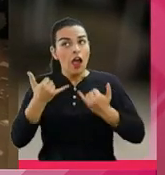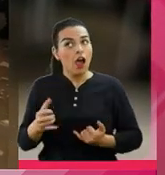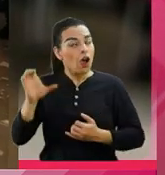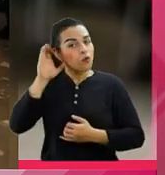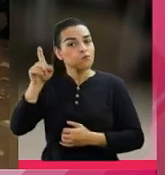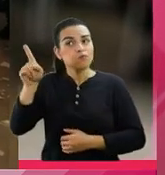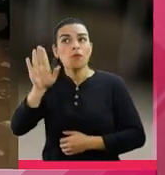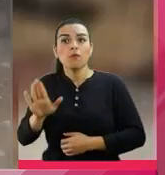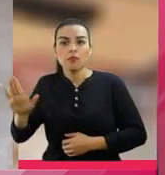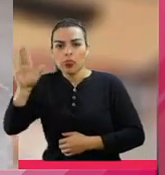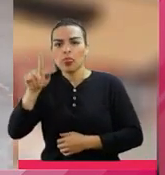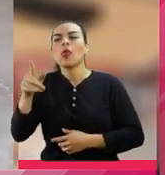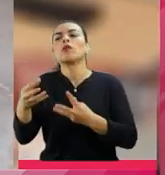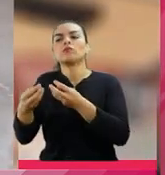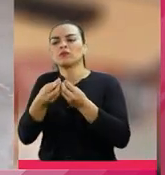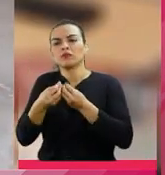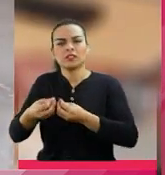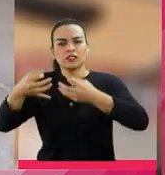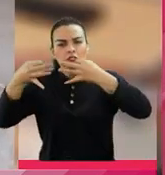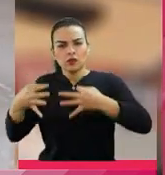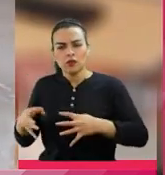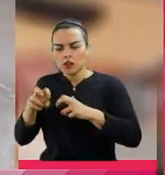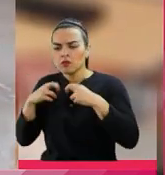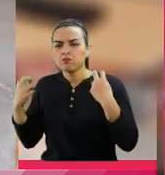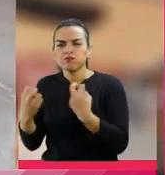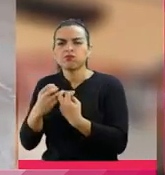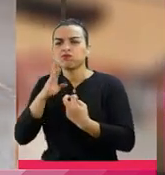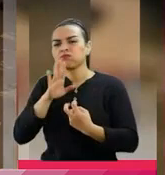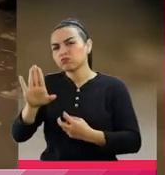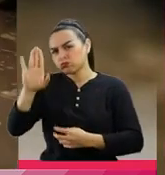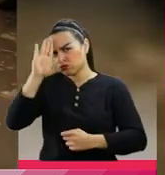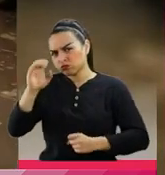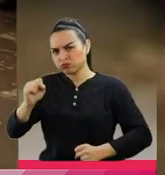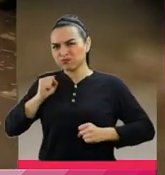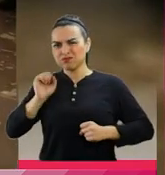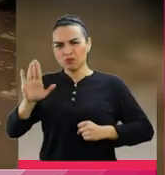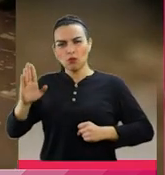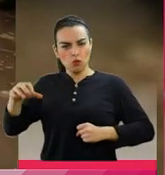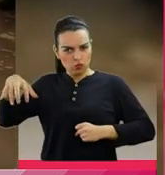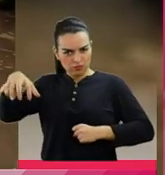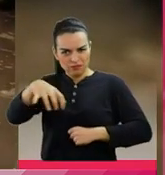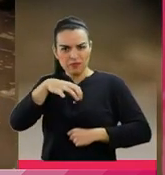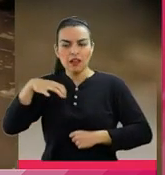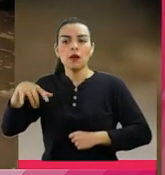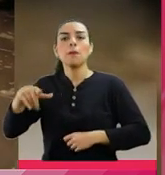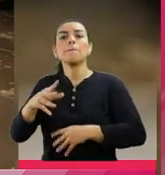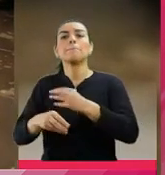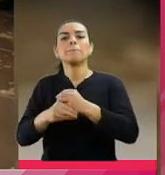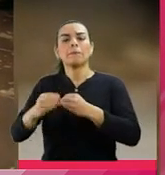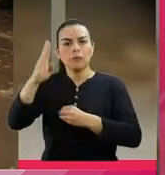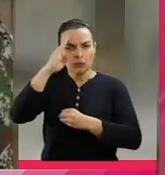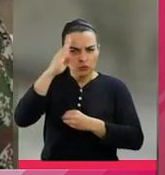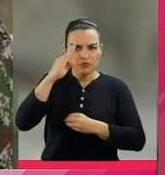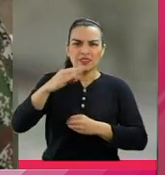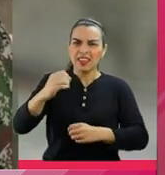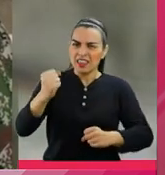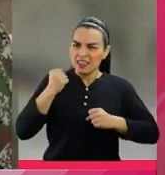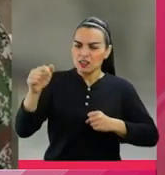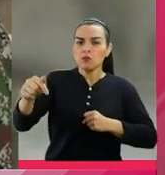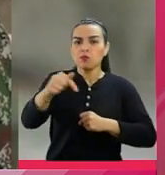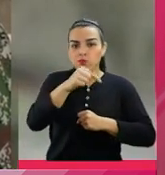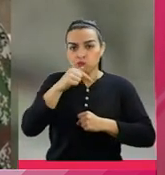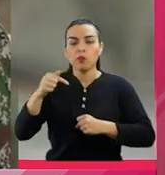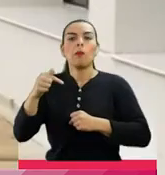de Seguridad. El general Luis Méndez, de la Región 6 de Policía, la Fiscalía y el Ejército, además de las autoridades municipales y de la Gobernación de